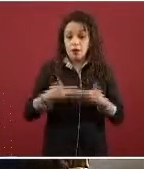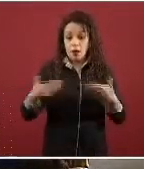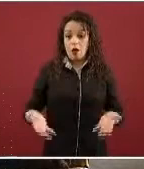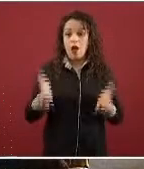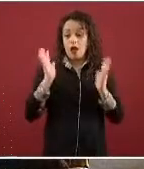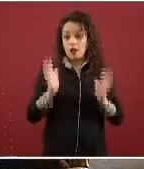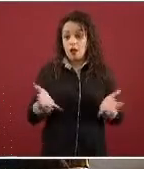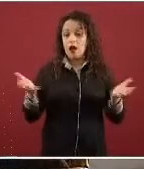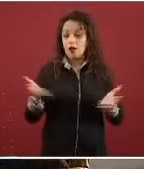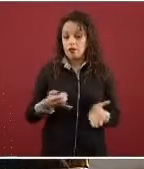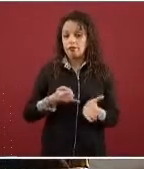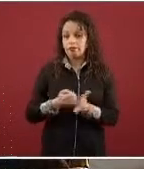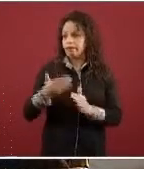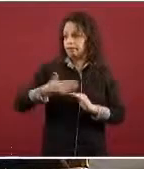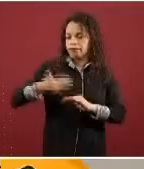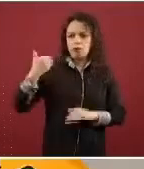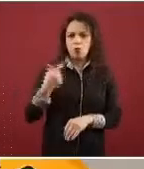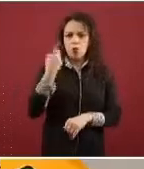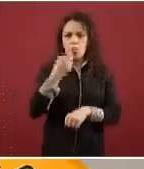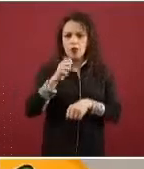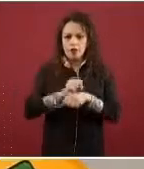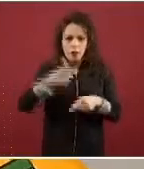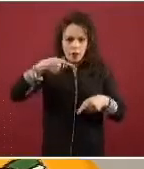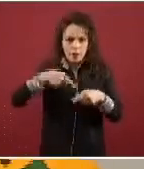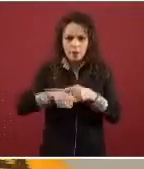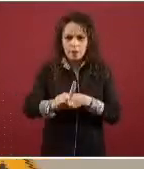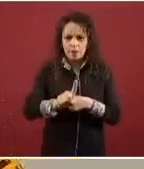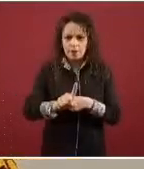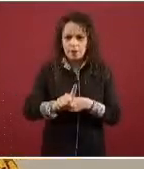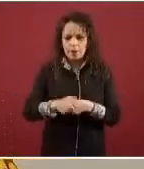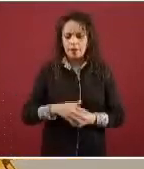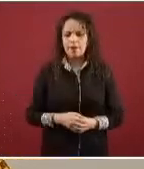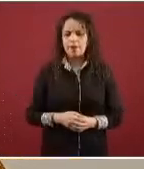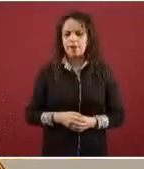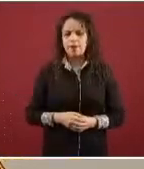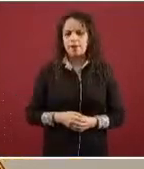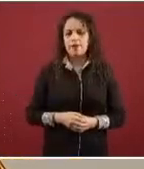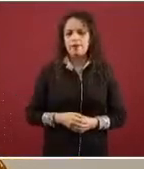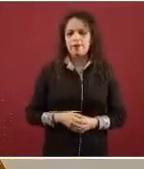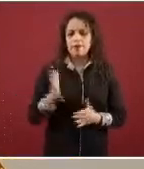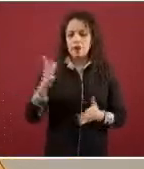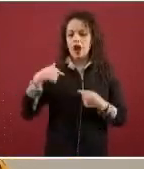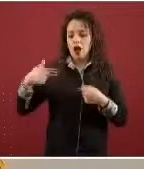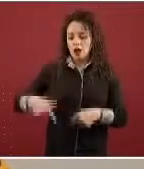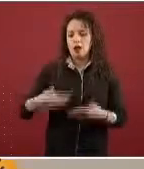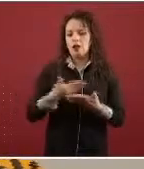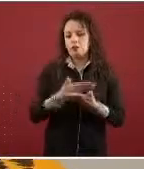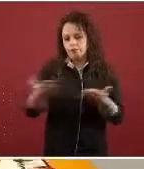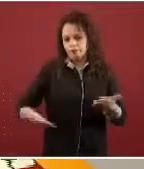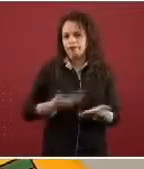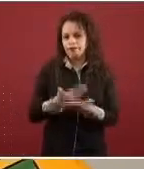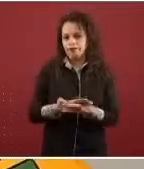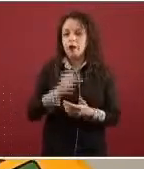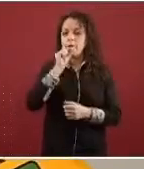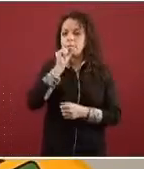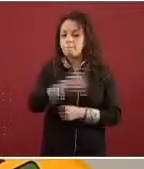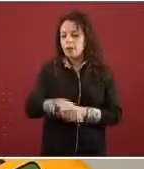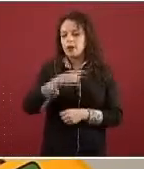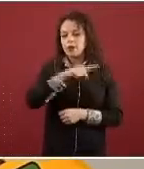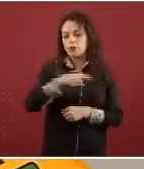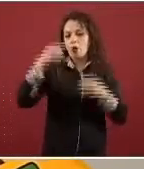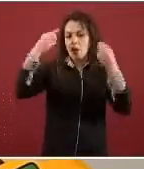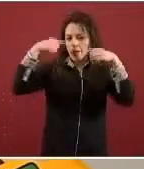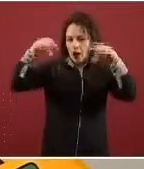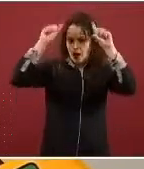ejecución desde la semana pasada, desde que estuvimos aquí presentándolo, al igual que el plan Marina, bueno, tiene como objetivo